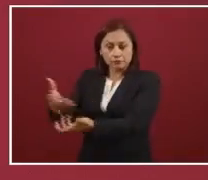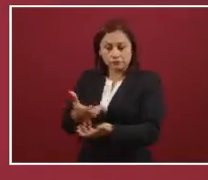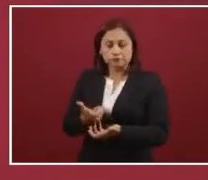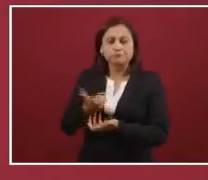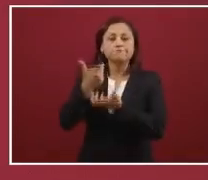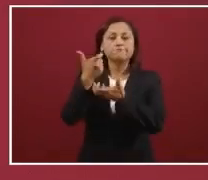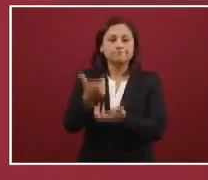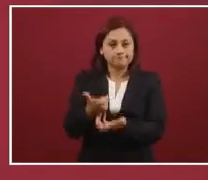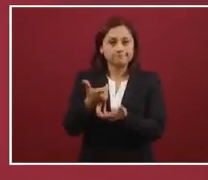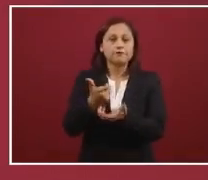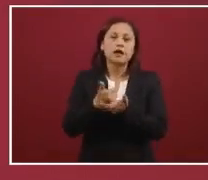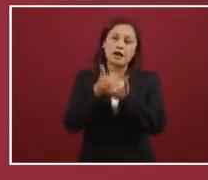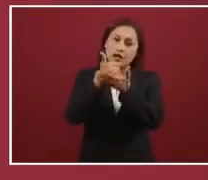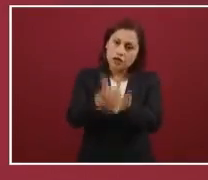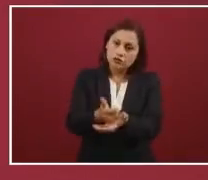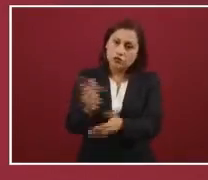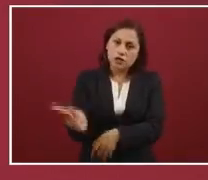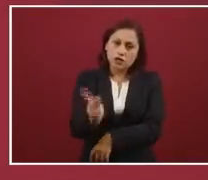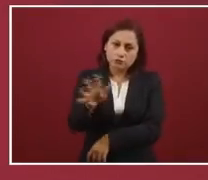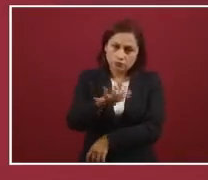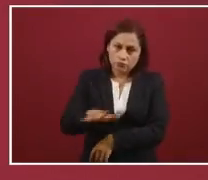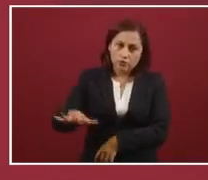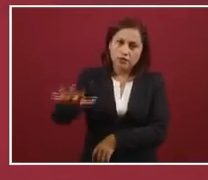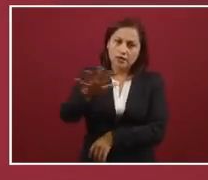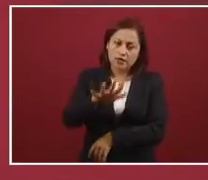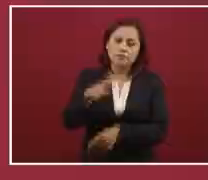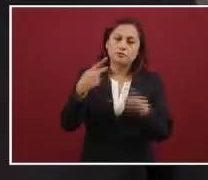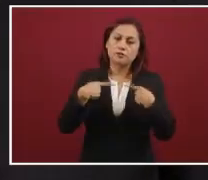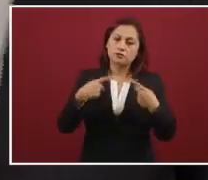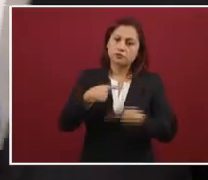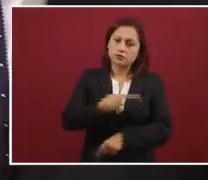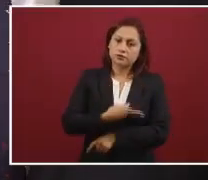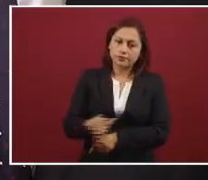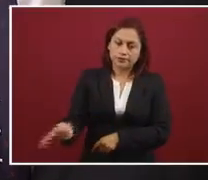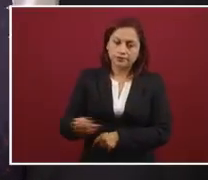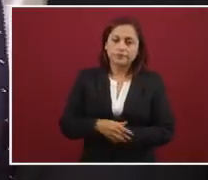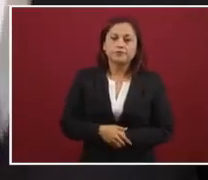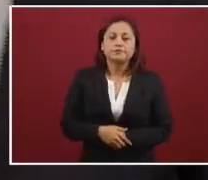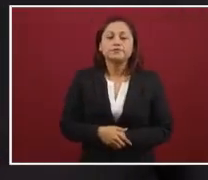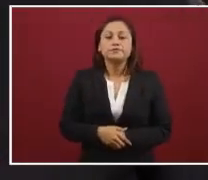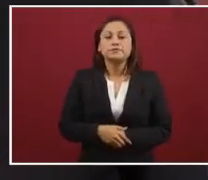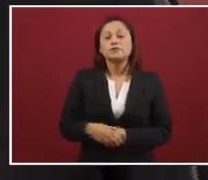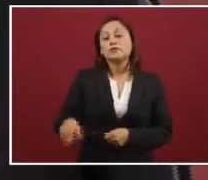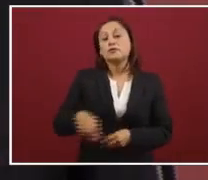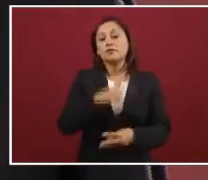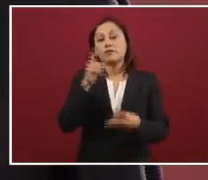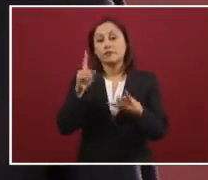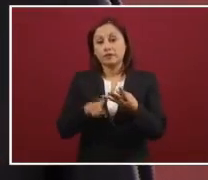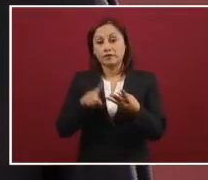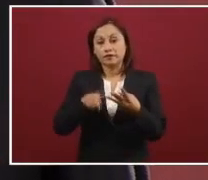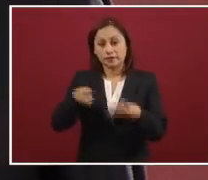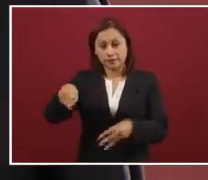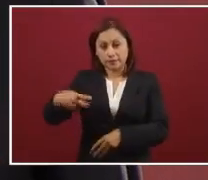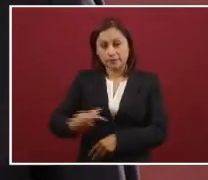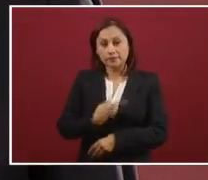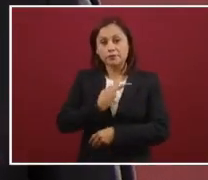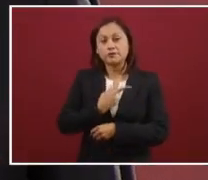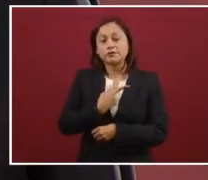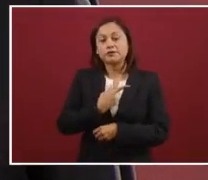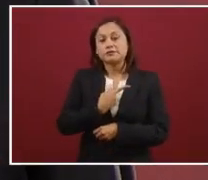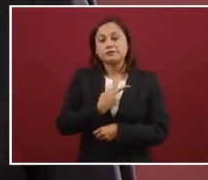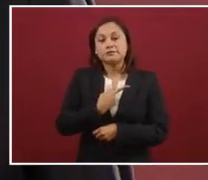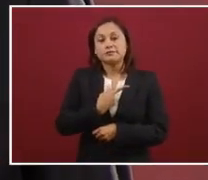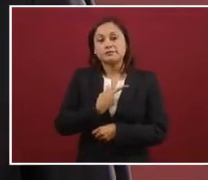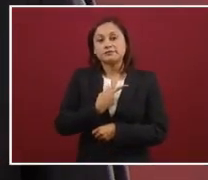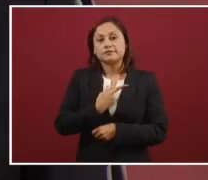apoyar a los pueblos, a la gente humilde. Y lo tercero, acerca de la declaración sobre